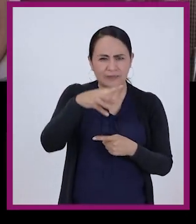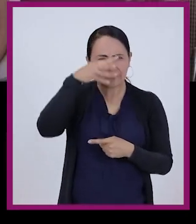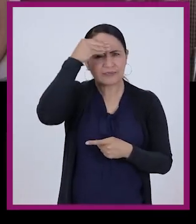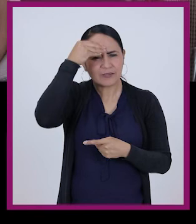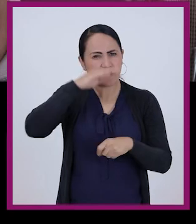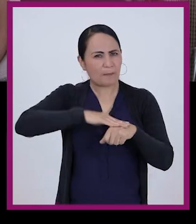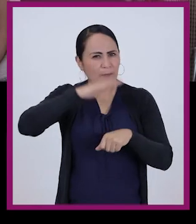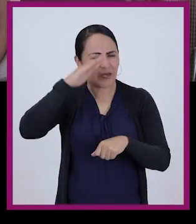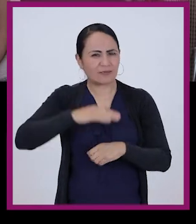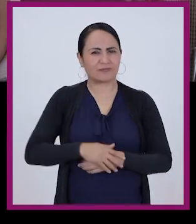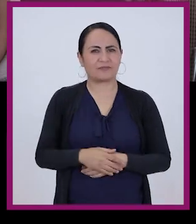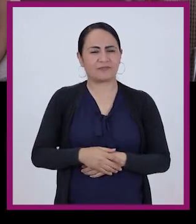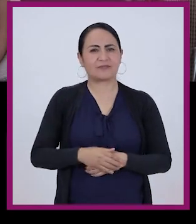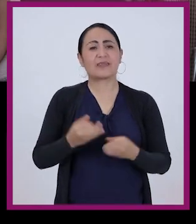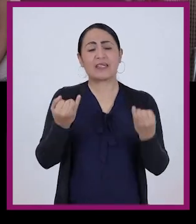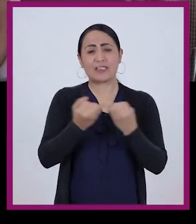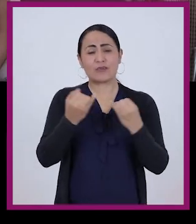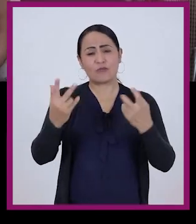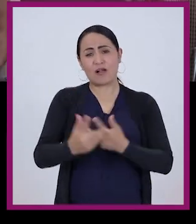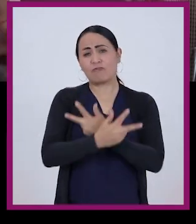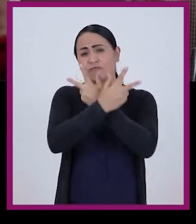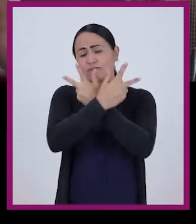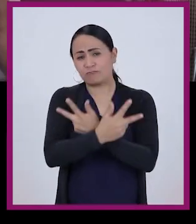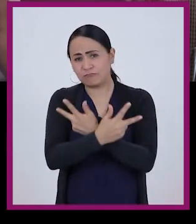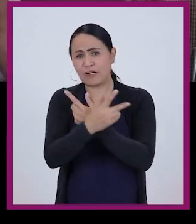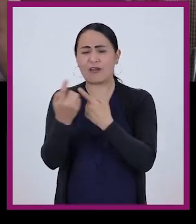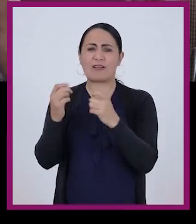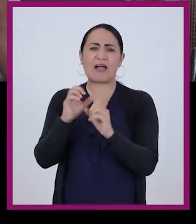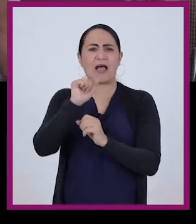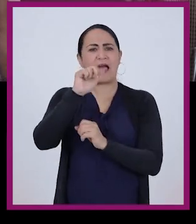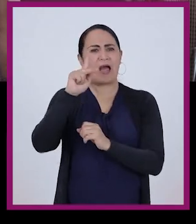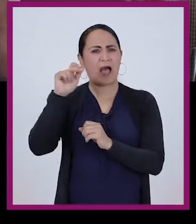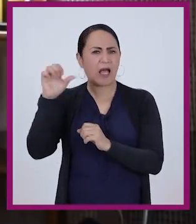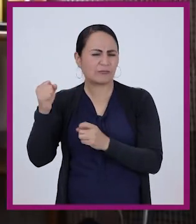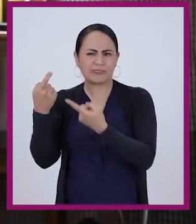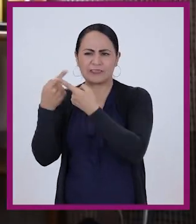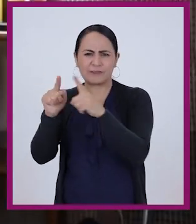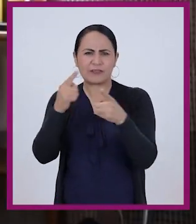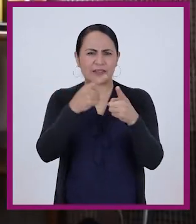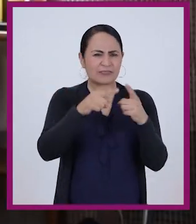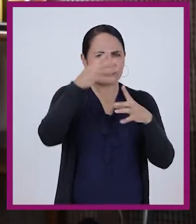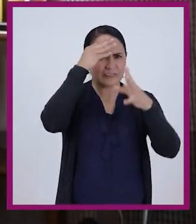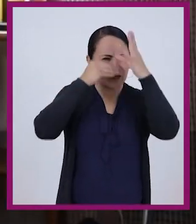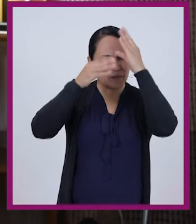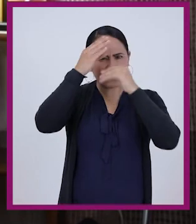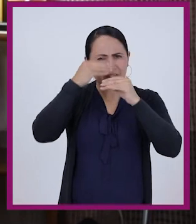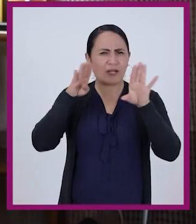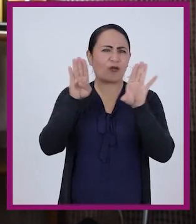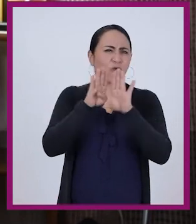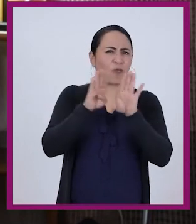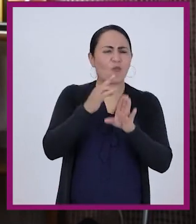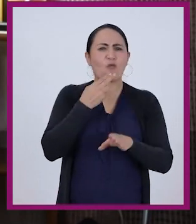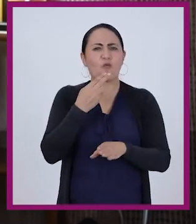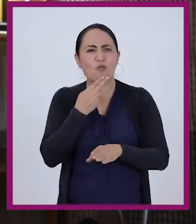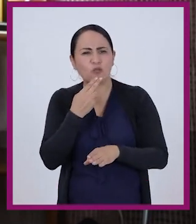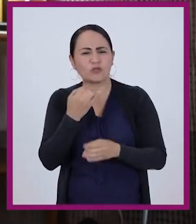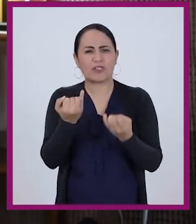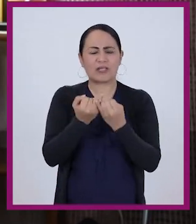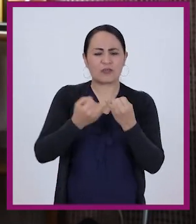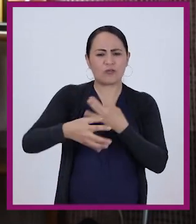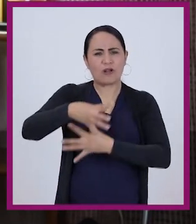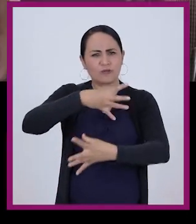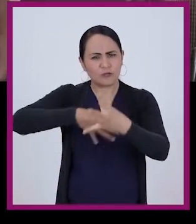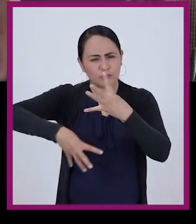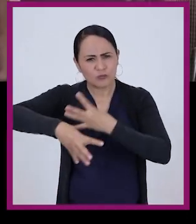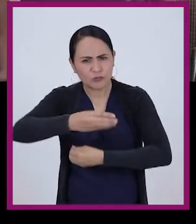mejorar las nuestras. Nos permite conocer otros ambientes virtuales de trabajo, investigar cómo funciona en ellos el trabajo